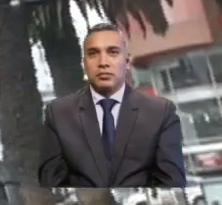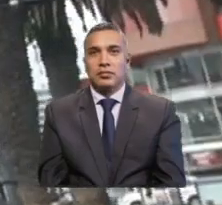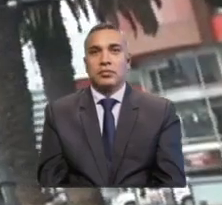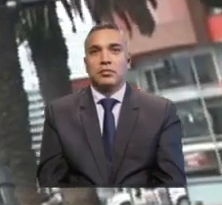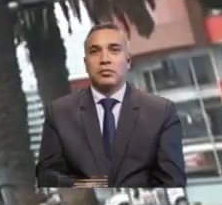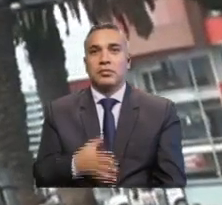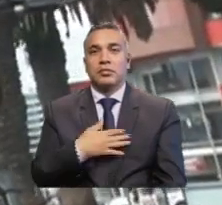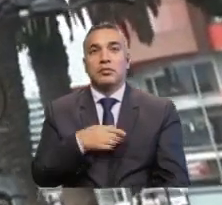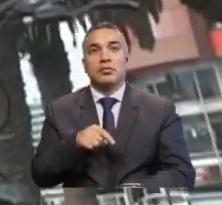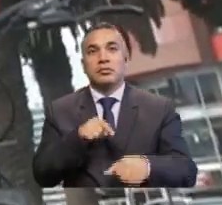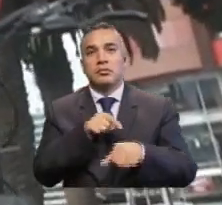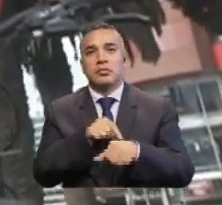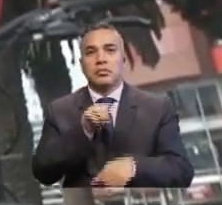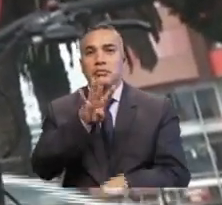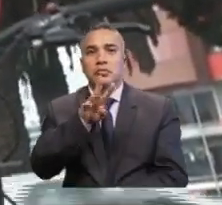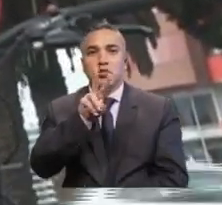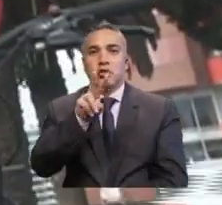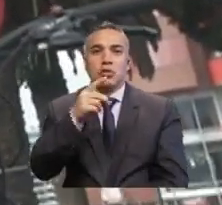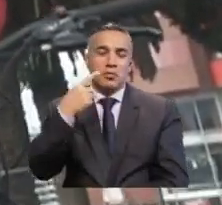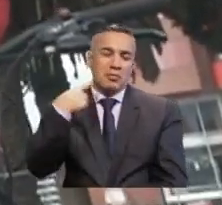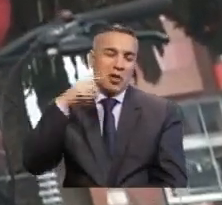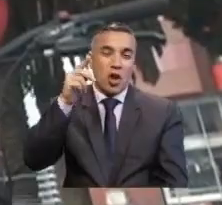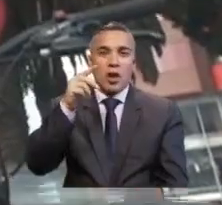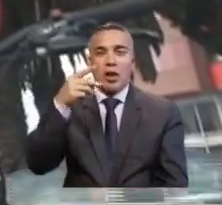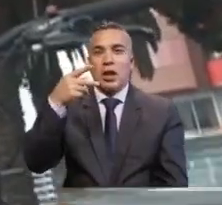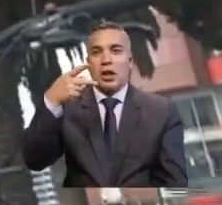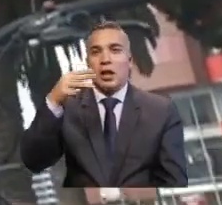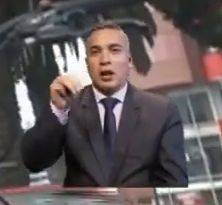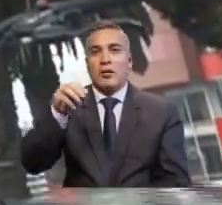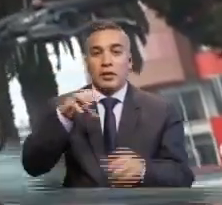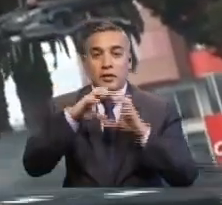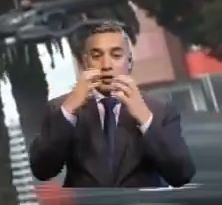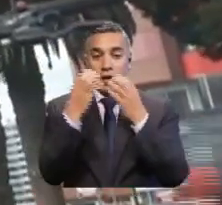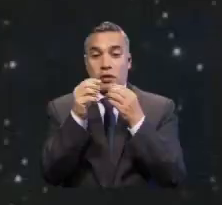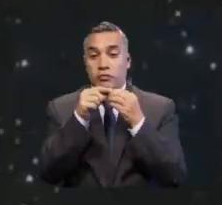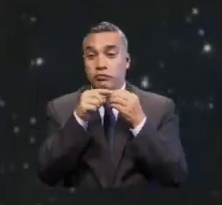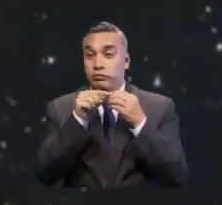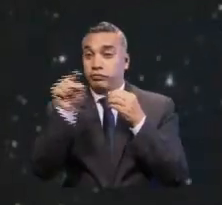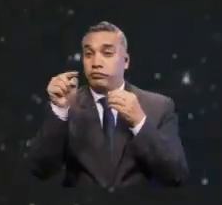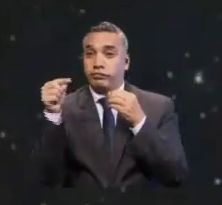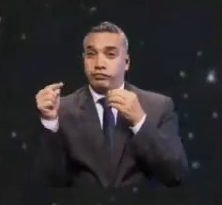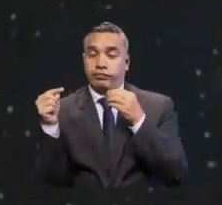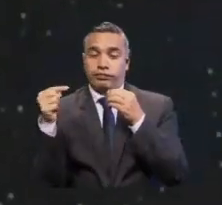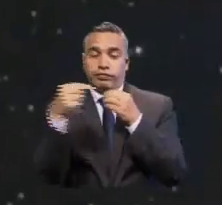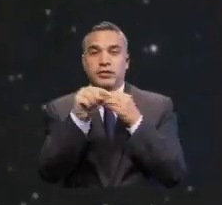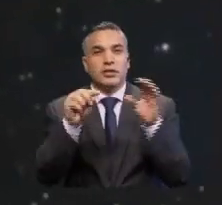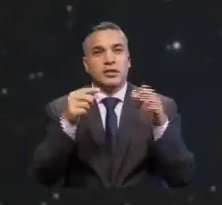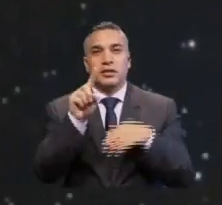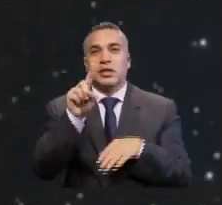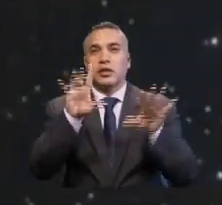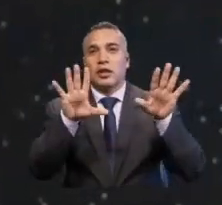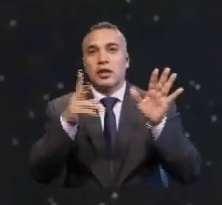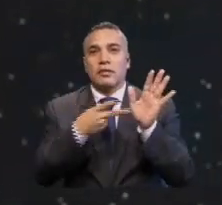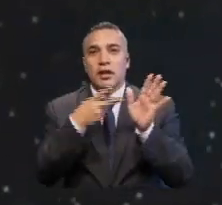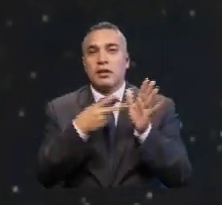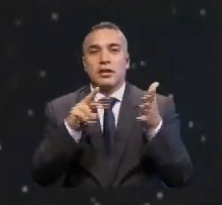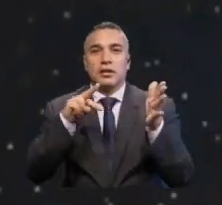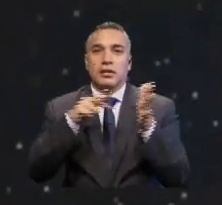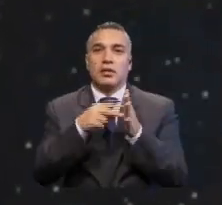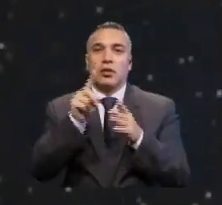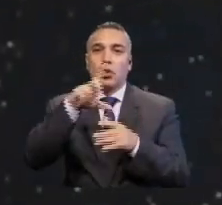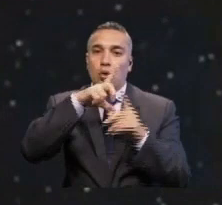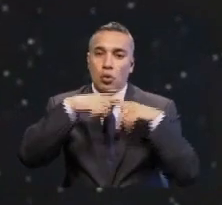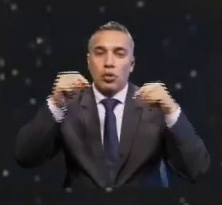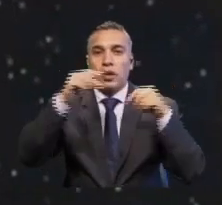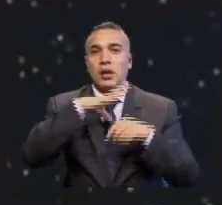a una distancia de 42 millones de kilómetros de la Tierra, es decir, 110 veces la distancia entre la Luna